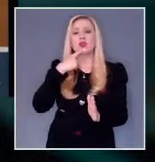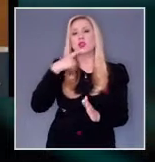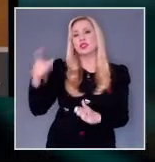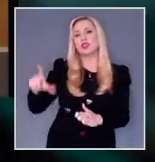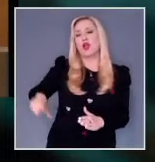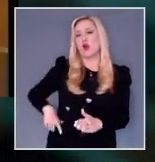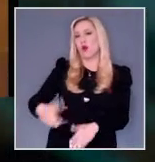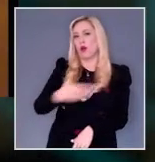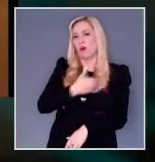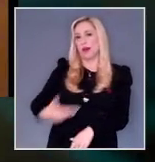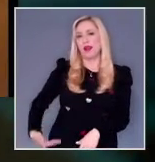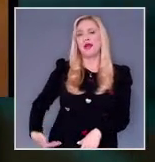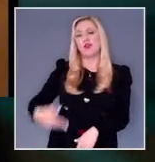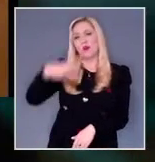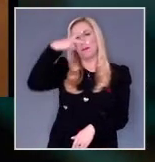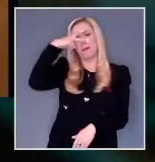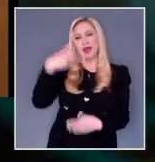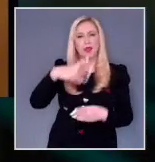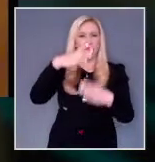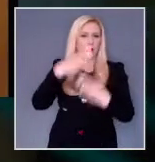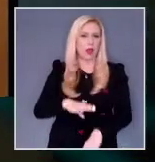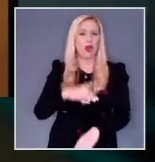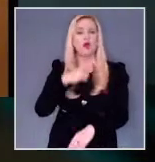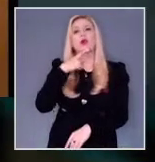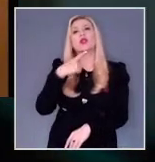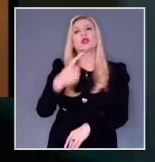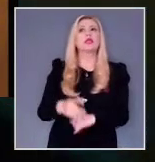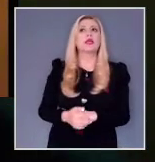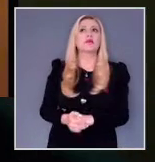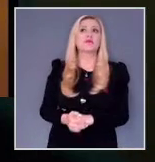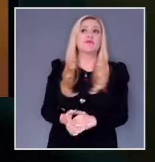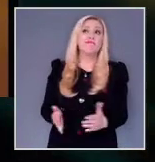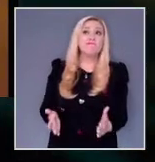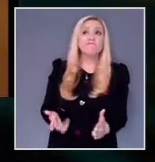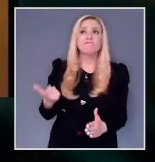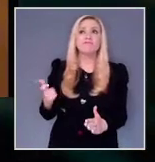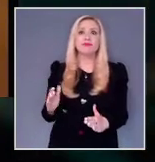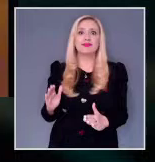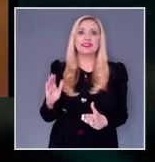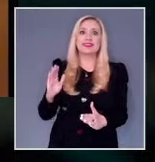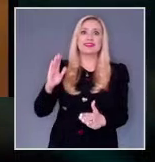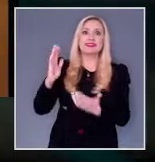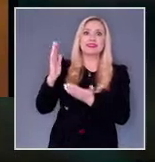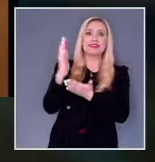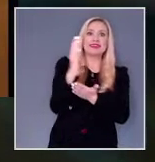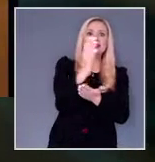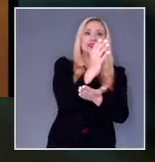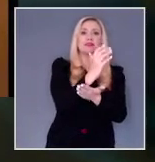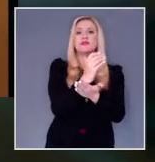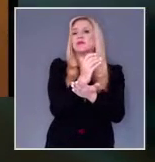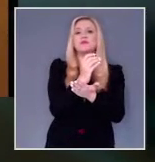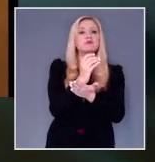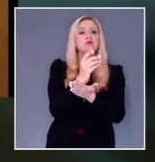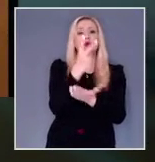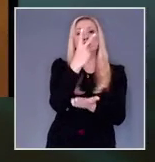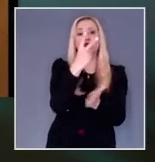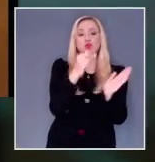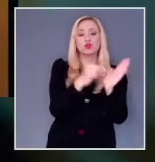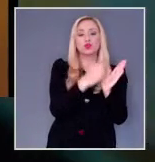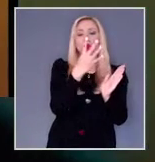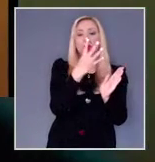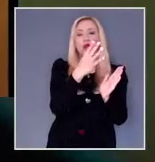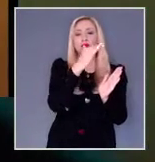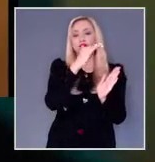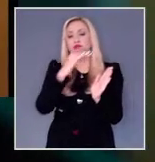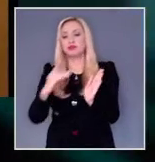rodríguez ceja informó que la previsión de crecimiento del pib se redujo de 2.4 a 2.2 por ciento